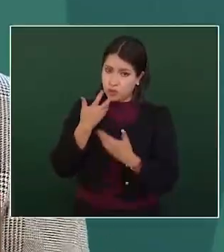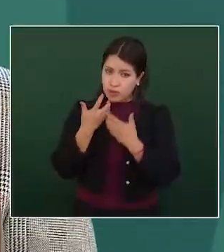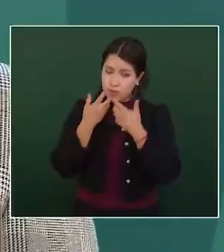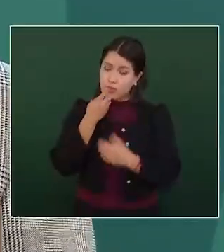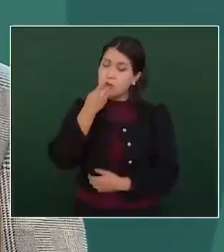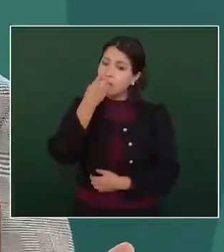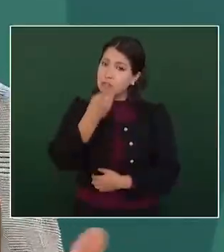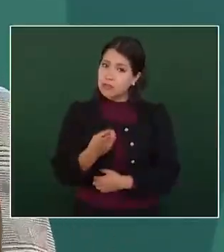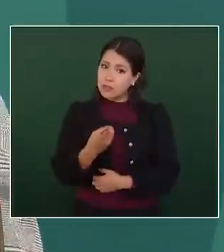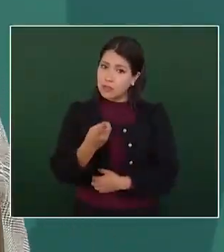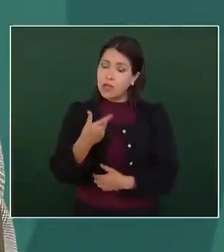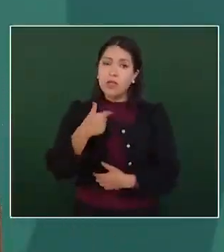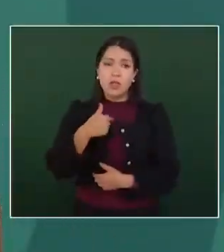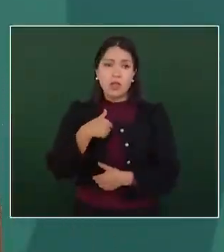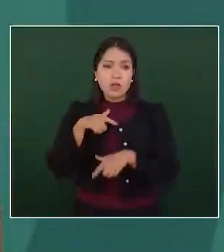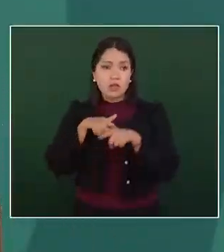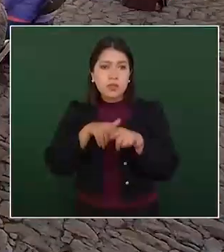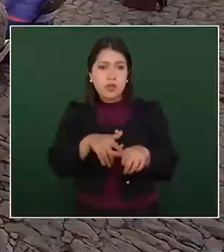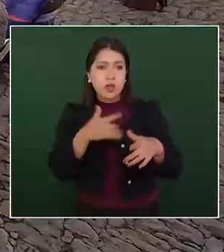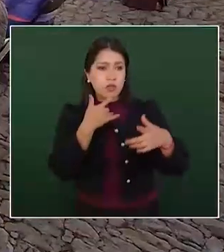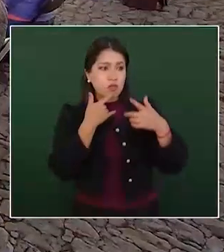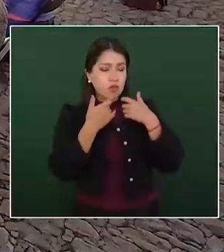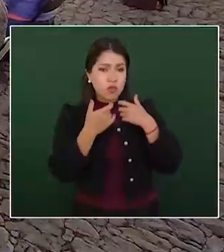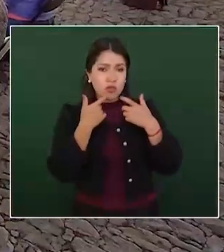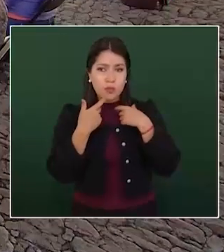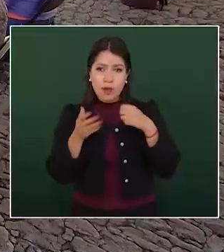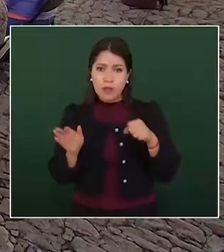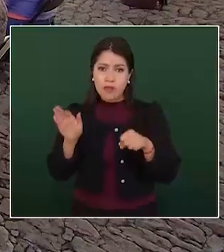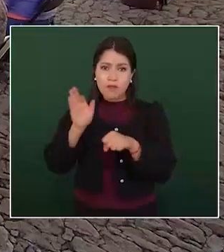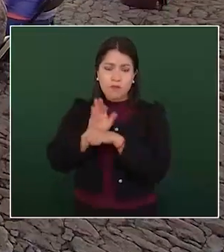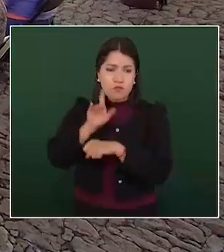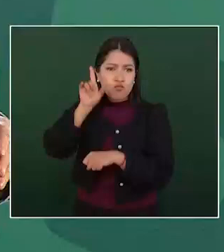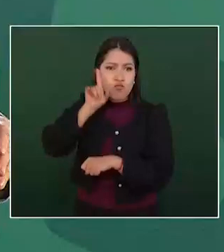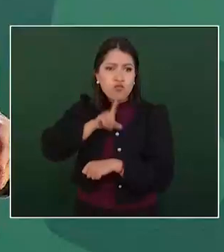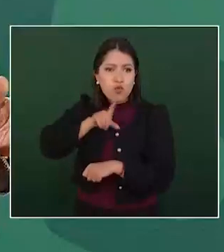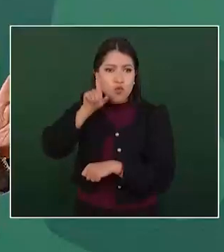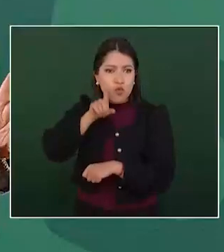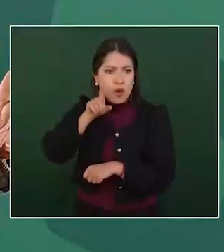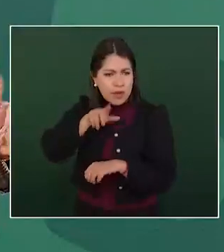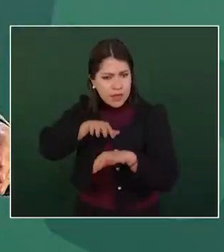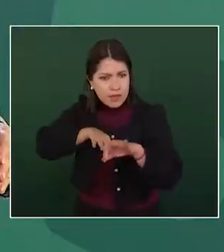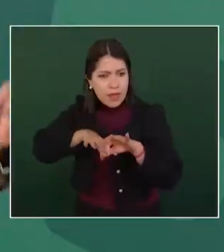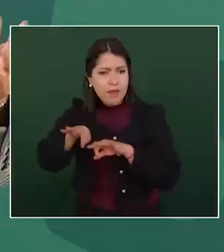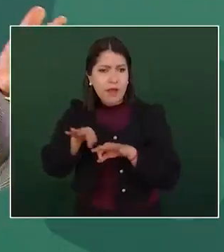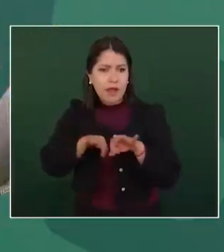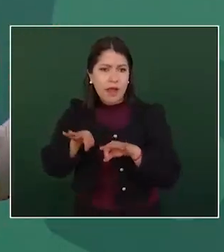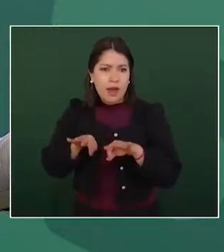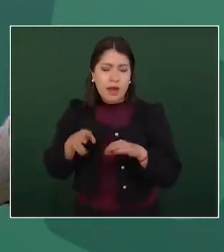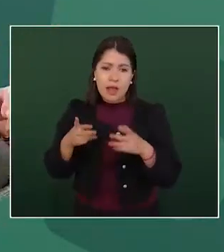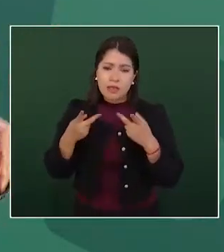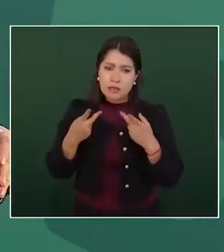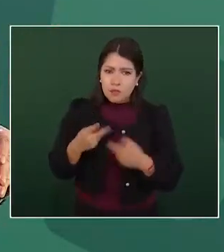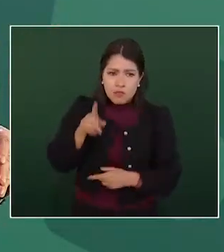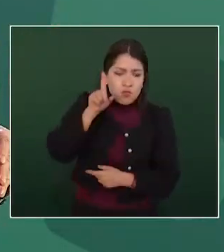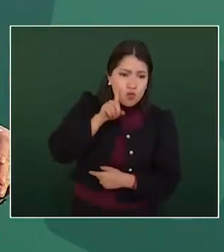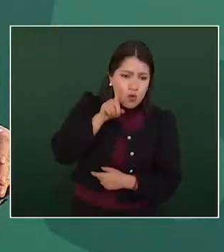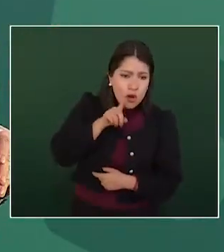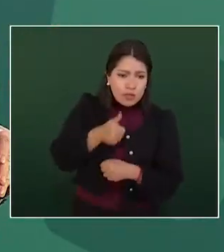guía la lucha de las mujeres trabajadoras, de las damnificadas, de las